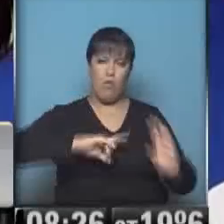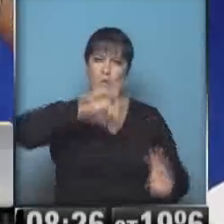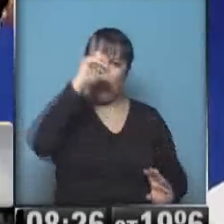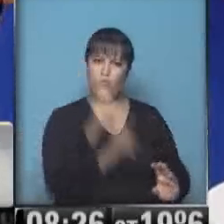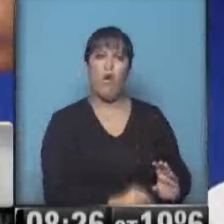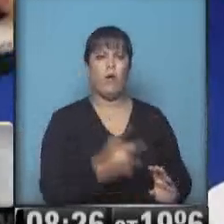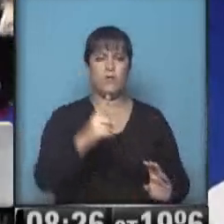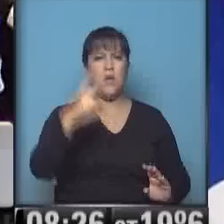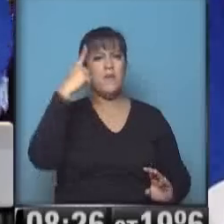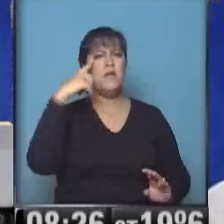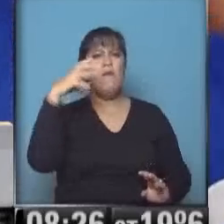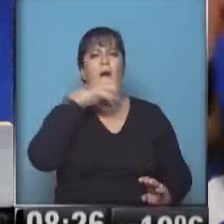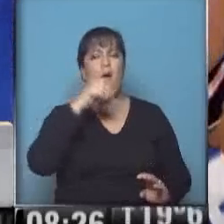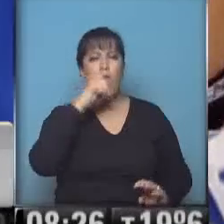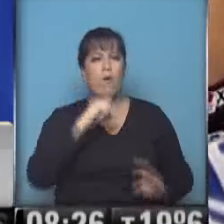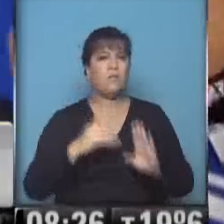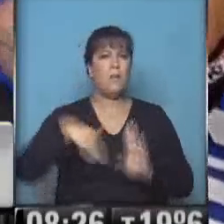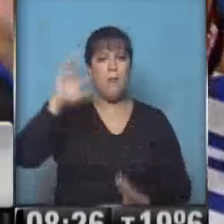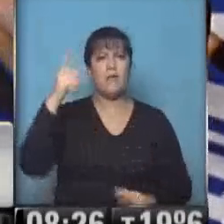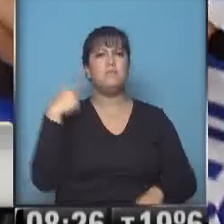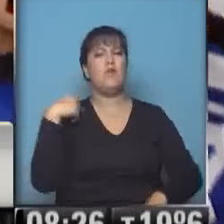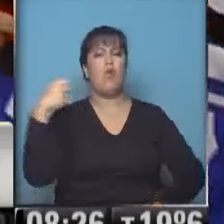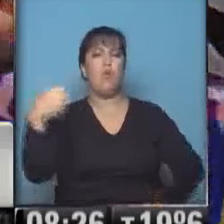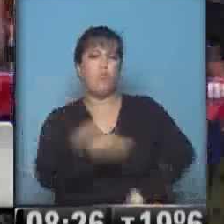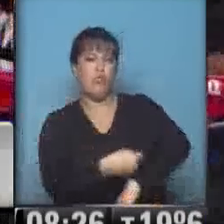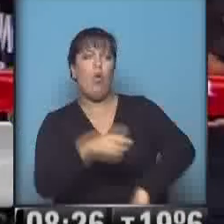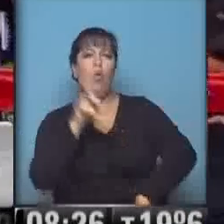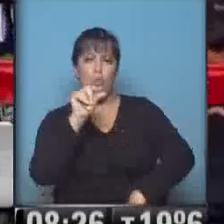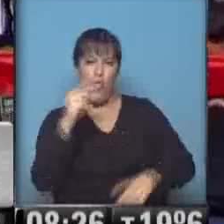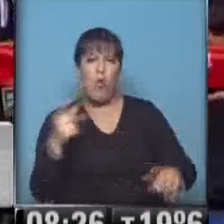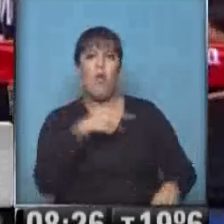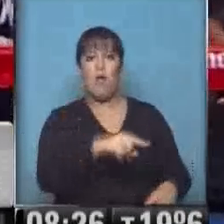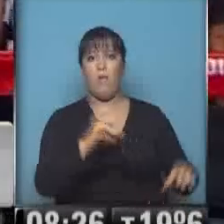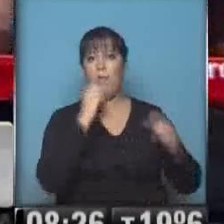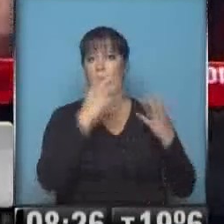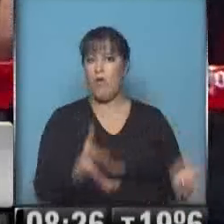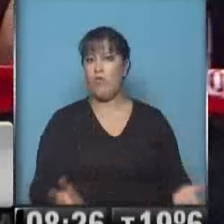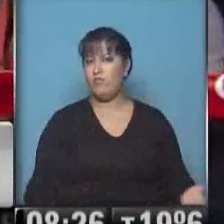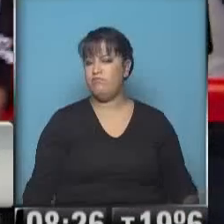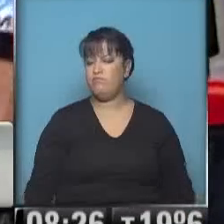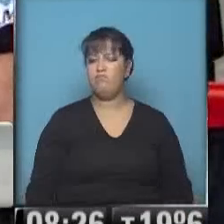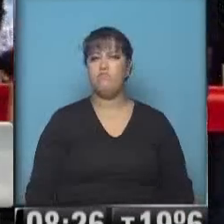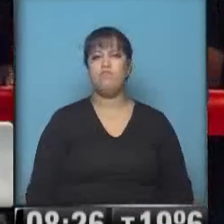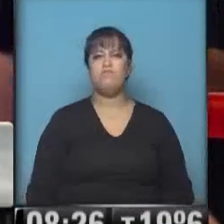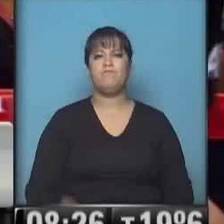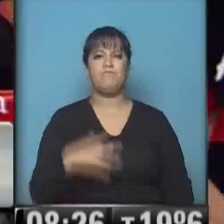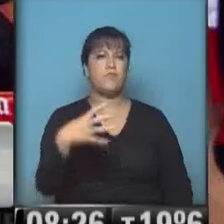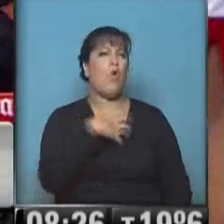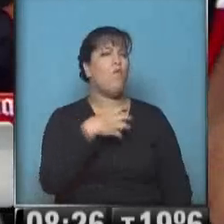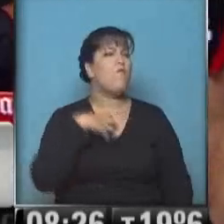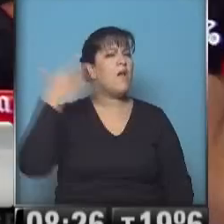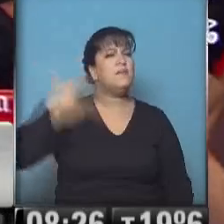que iba a aguantar más, ¿no? Pero bueno, las manos abajo duelen y bueno, se recuperó. ¿Cómo lográs esa confianza en